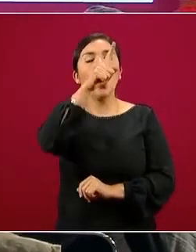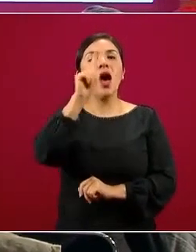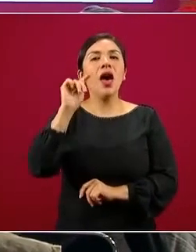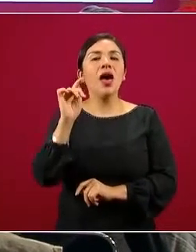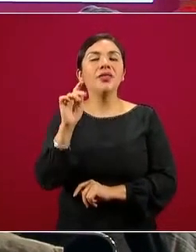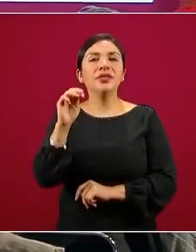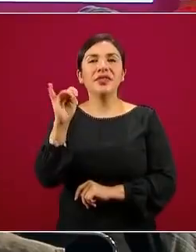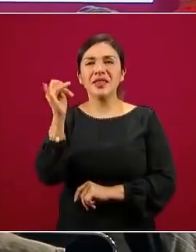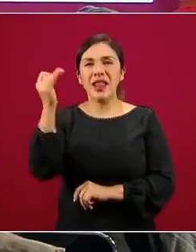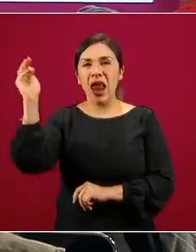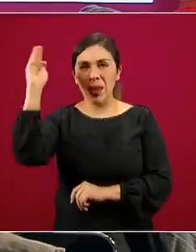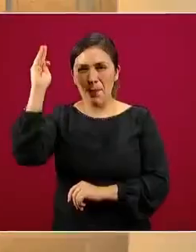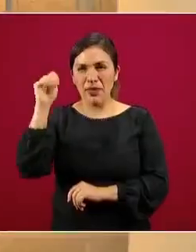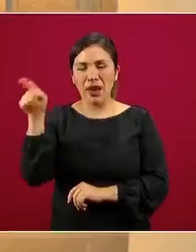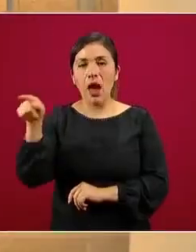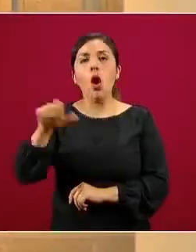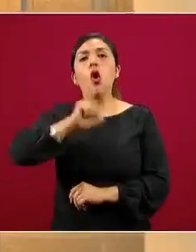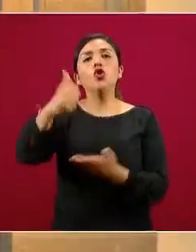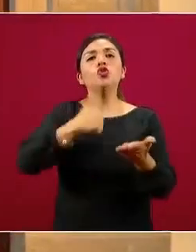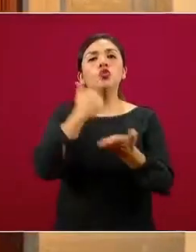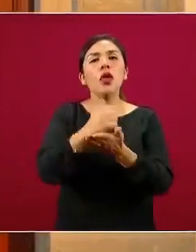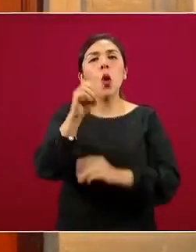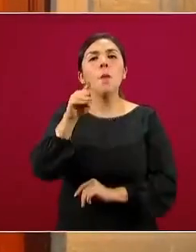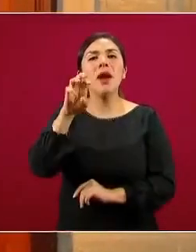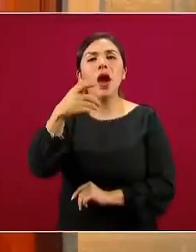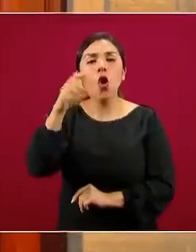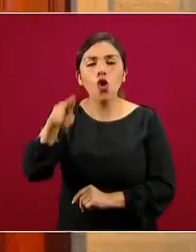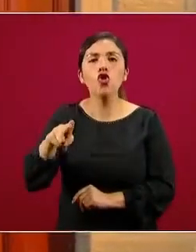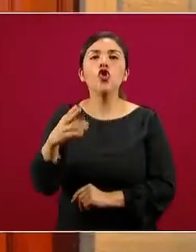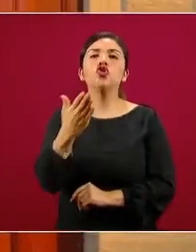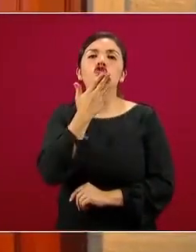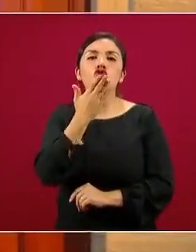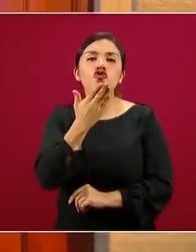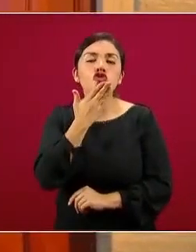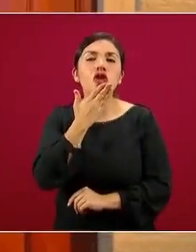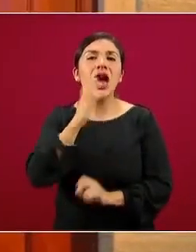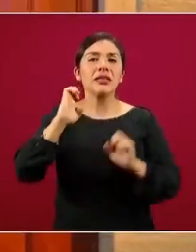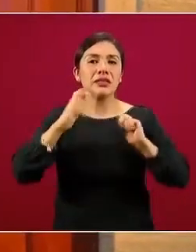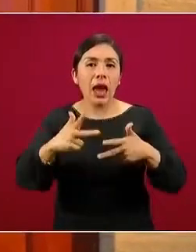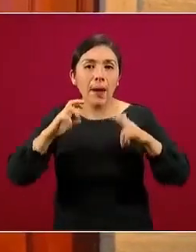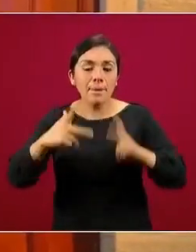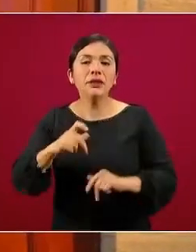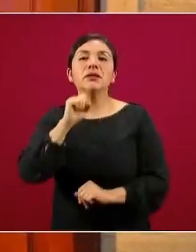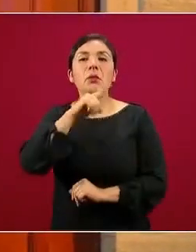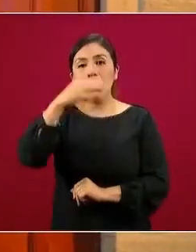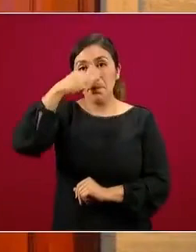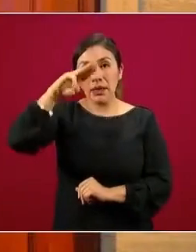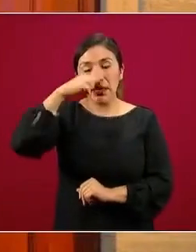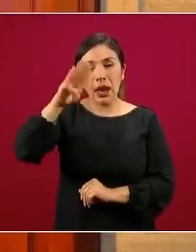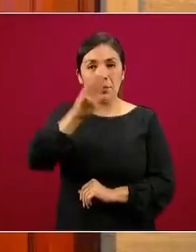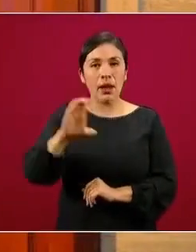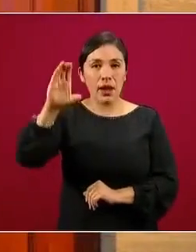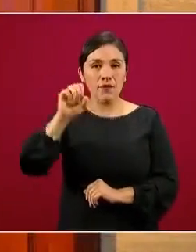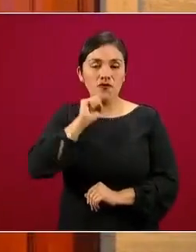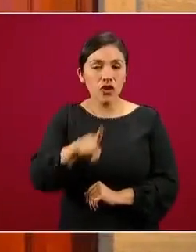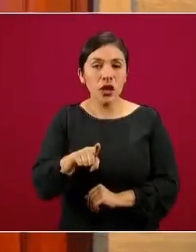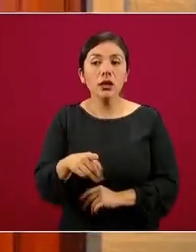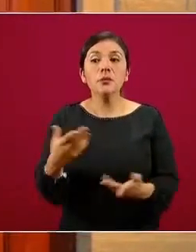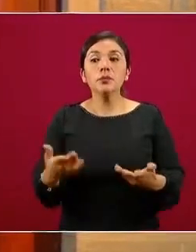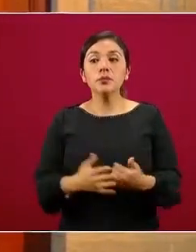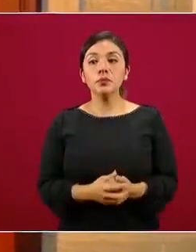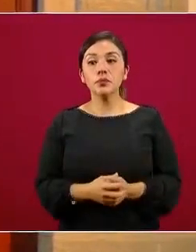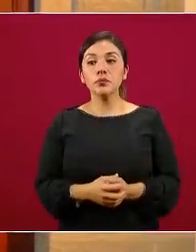estado méxico que ya les comentaba en ciudad obregón sonora en tuxtla gutiérrez chiapas y en mexicalli baja california